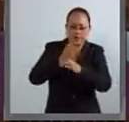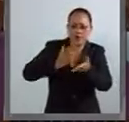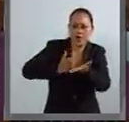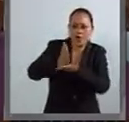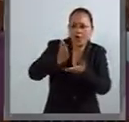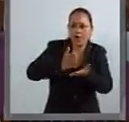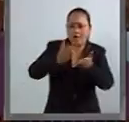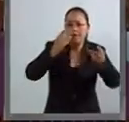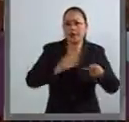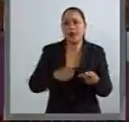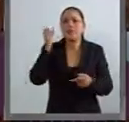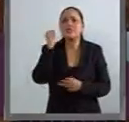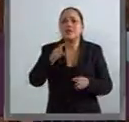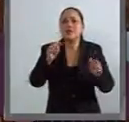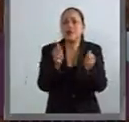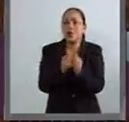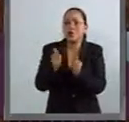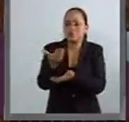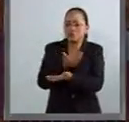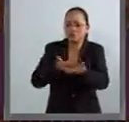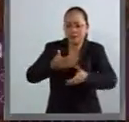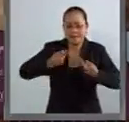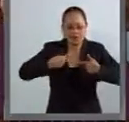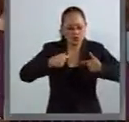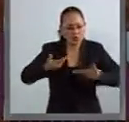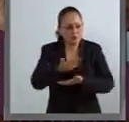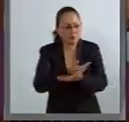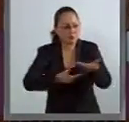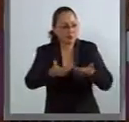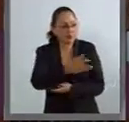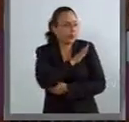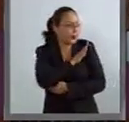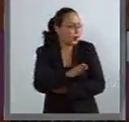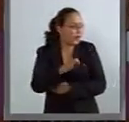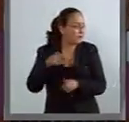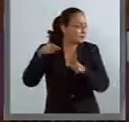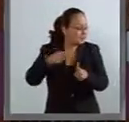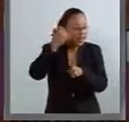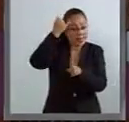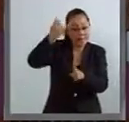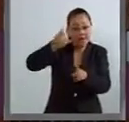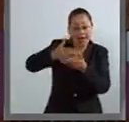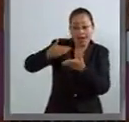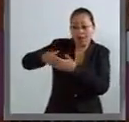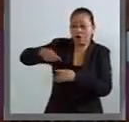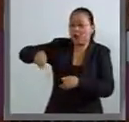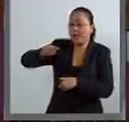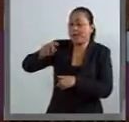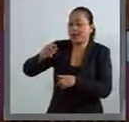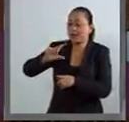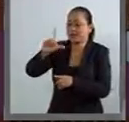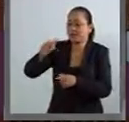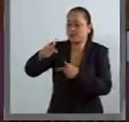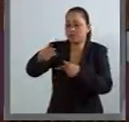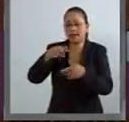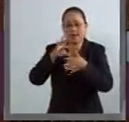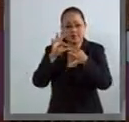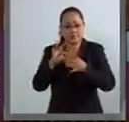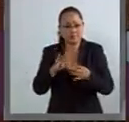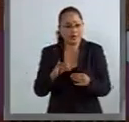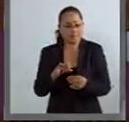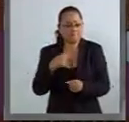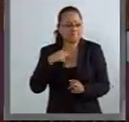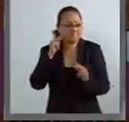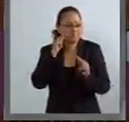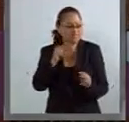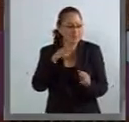información pública y con la interacción ciudadana. Estos supuestos, de los que hablarán mis compañeros seguramente más adelante, observo